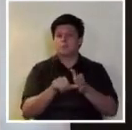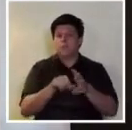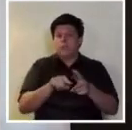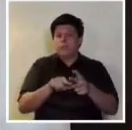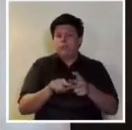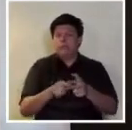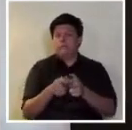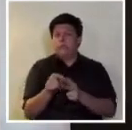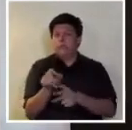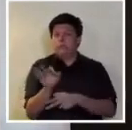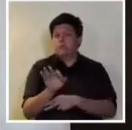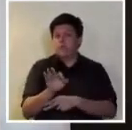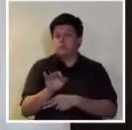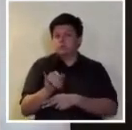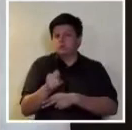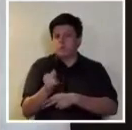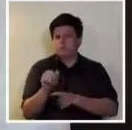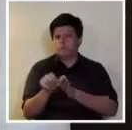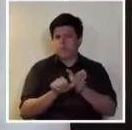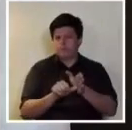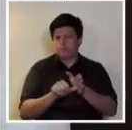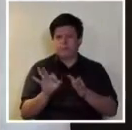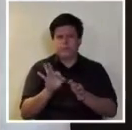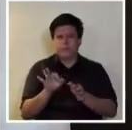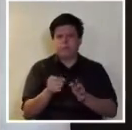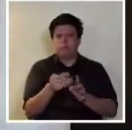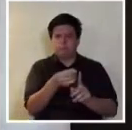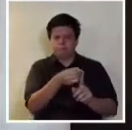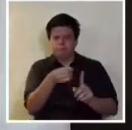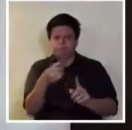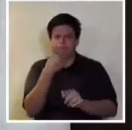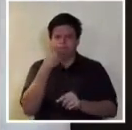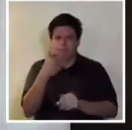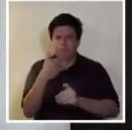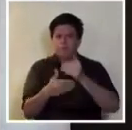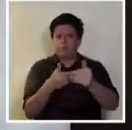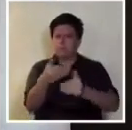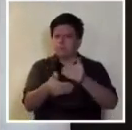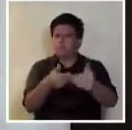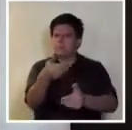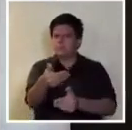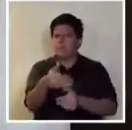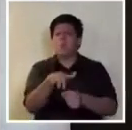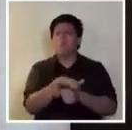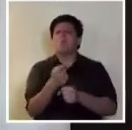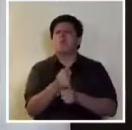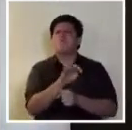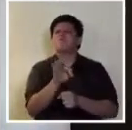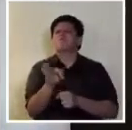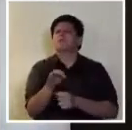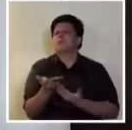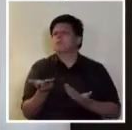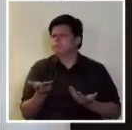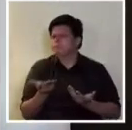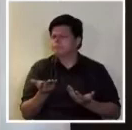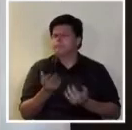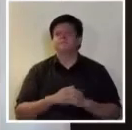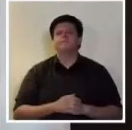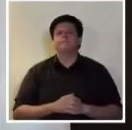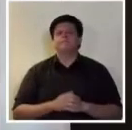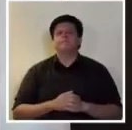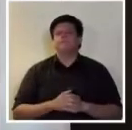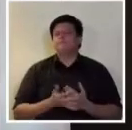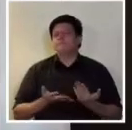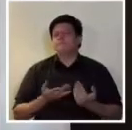junio probablemente si todo va en un buen ritmo porque a esa fecha por qué